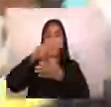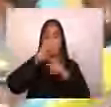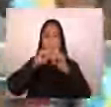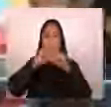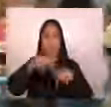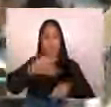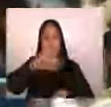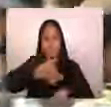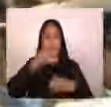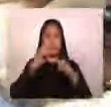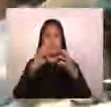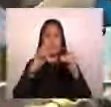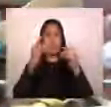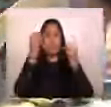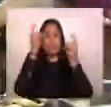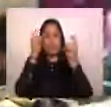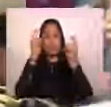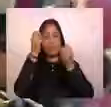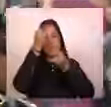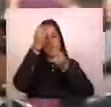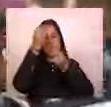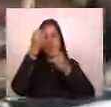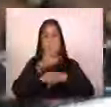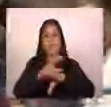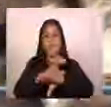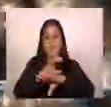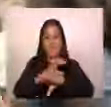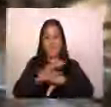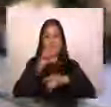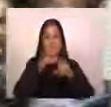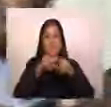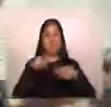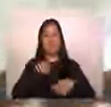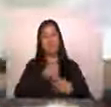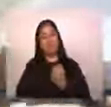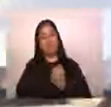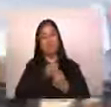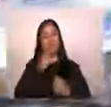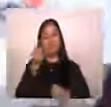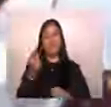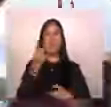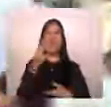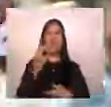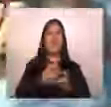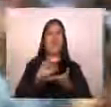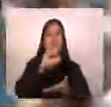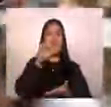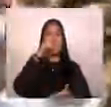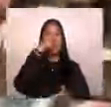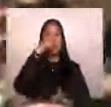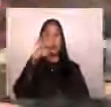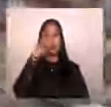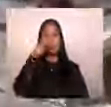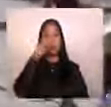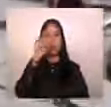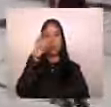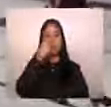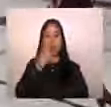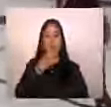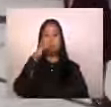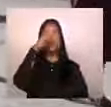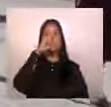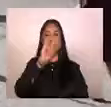como excelencia educativa en informática. Nuestro cariño al Colegio Mixto Mariano, Totus Tus.